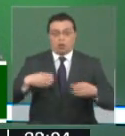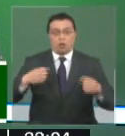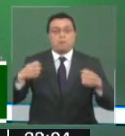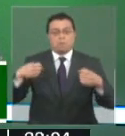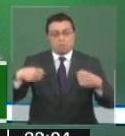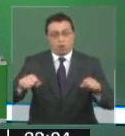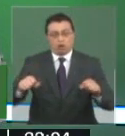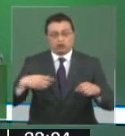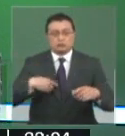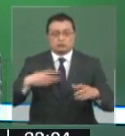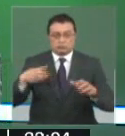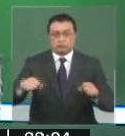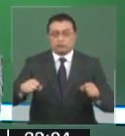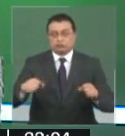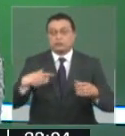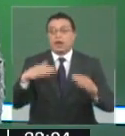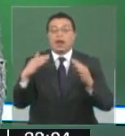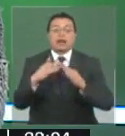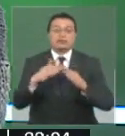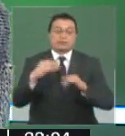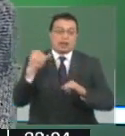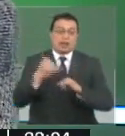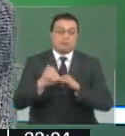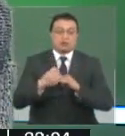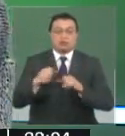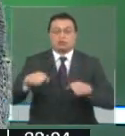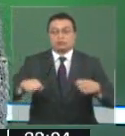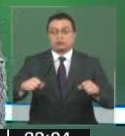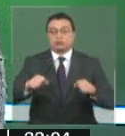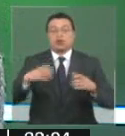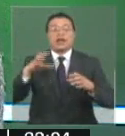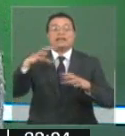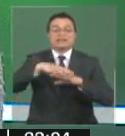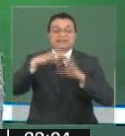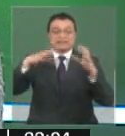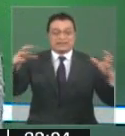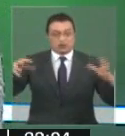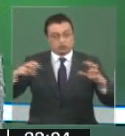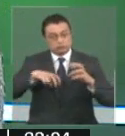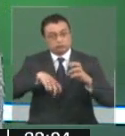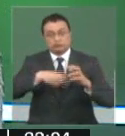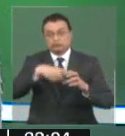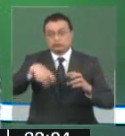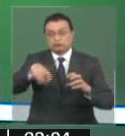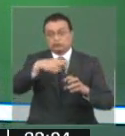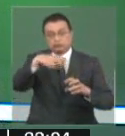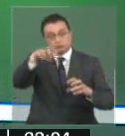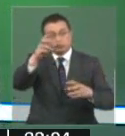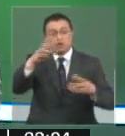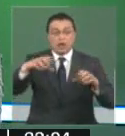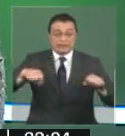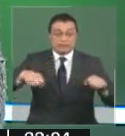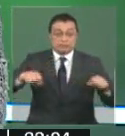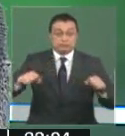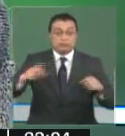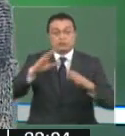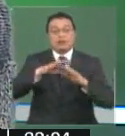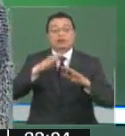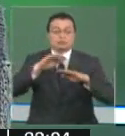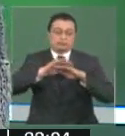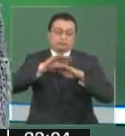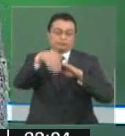moto, fui a la casa de un amigo, di una vuelta, era un cerro. Y, ¿duro? Sí, y me caí por una